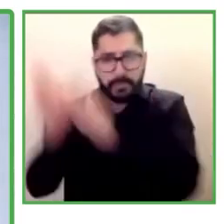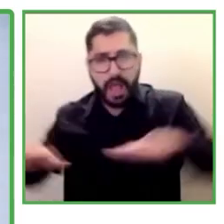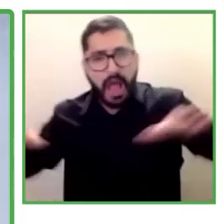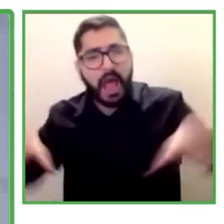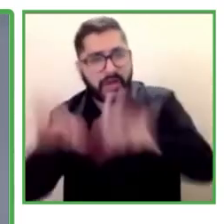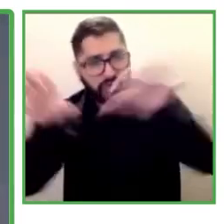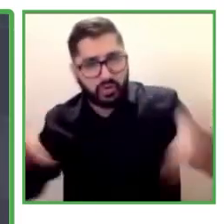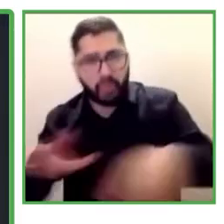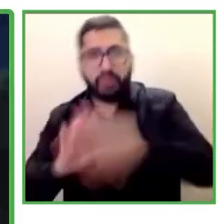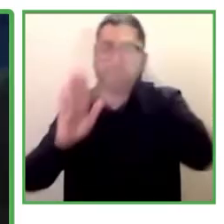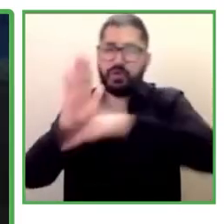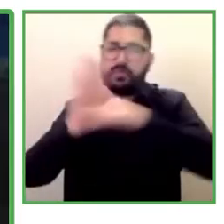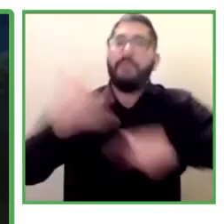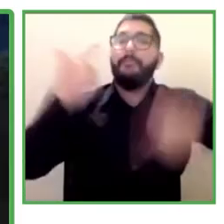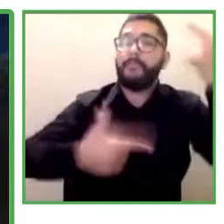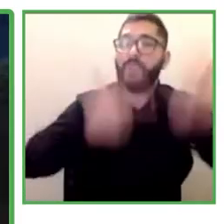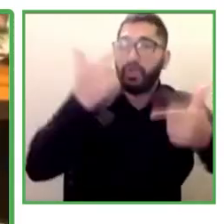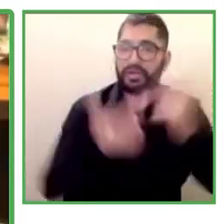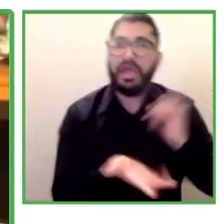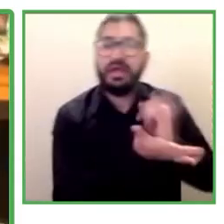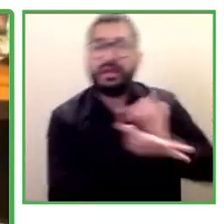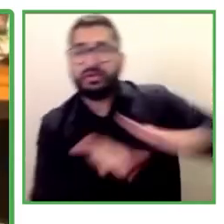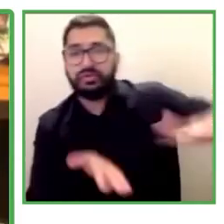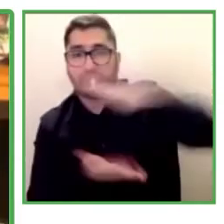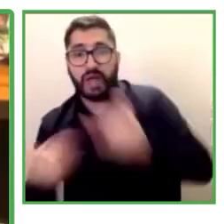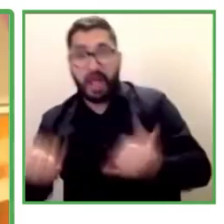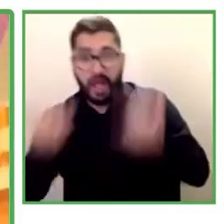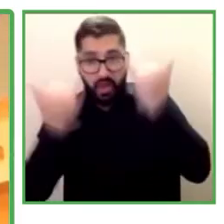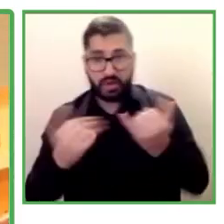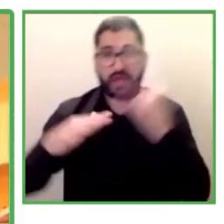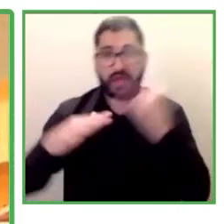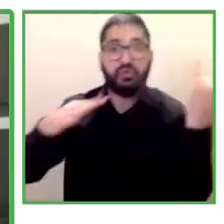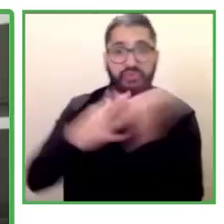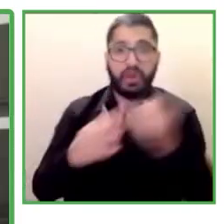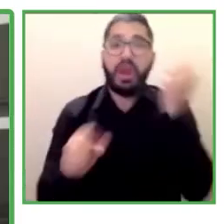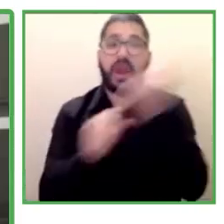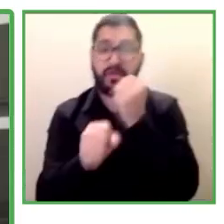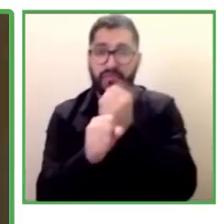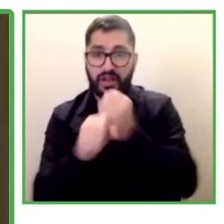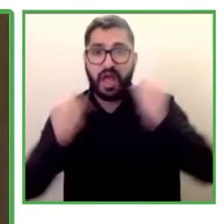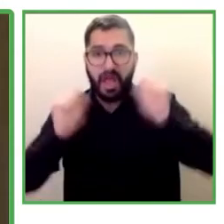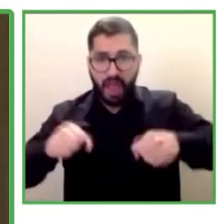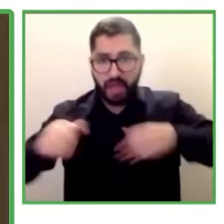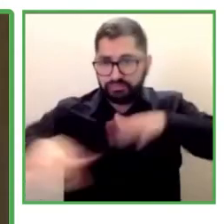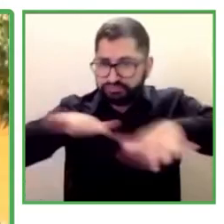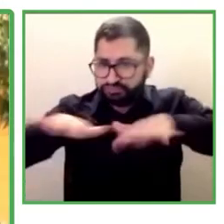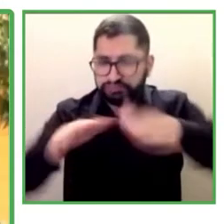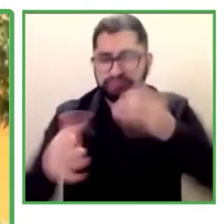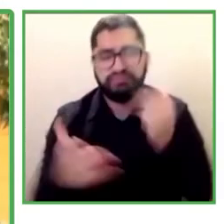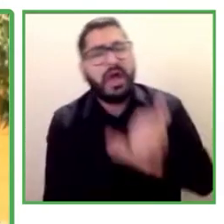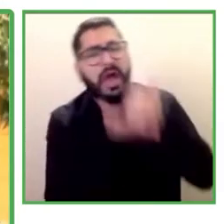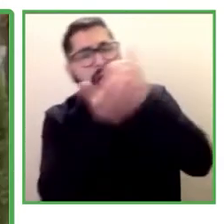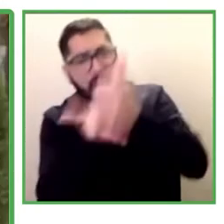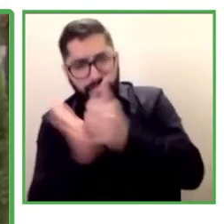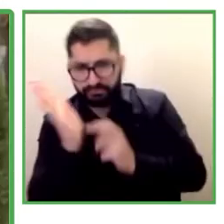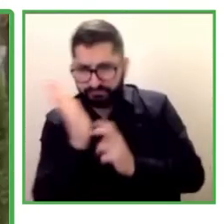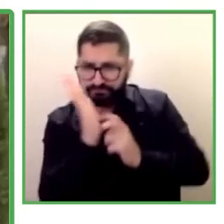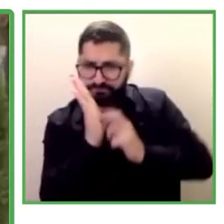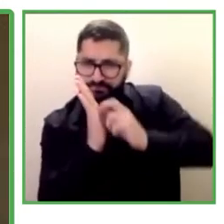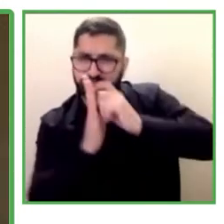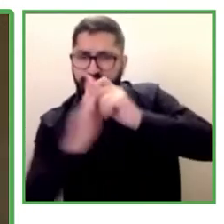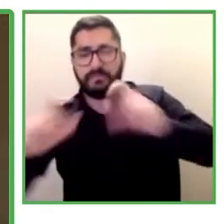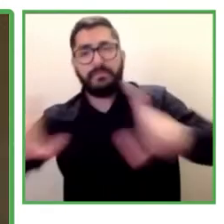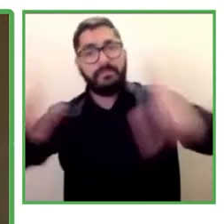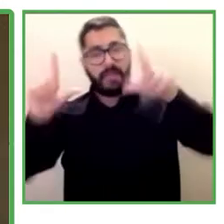laboral. Estas acciones han posibilitado escalar su accionar e impacto debido al desarrollo conjunto de proyectos que